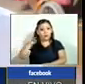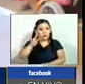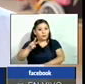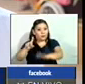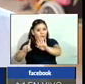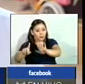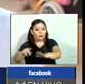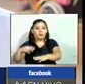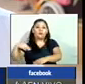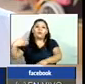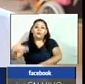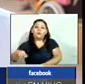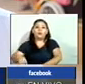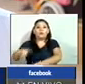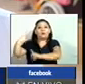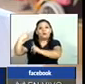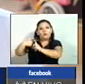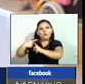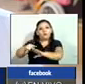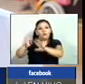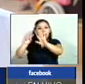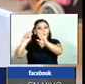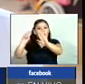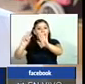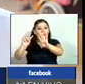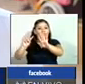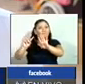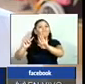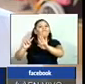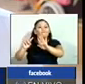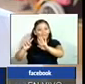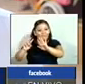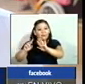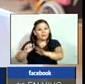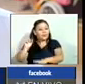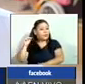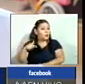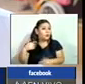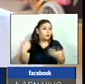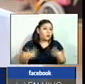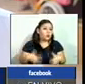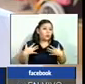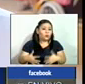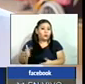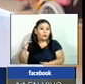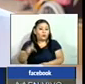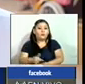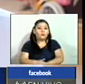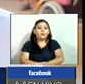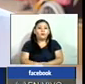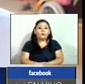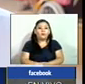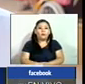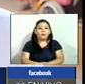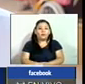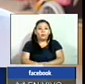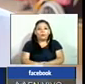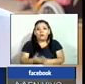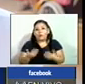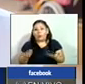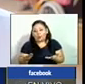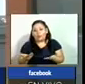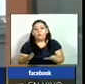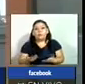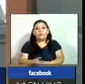7 de abril pues fue realmente una nube negra que tuvimos por encima y tuvimos